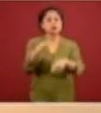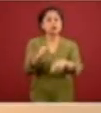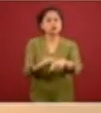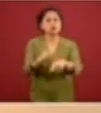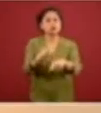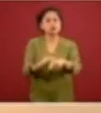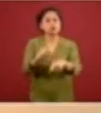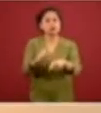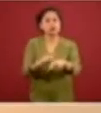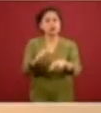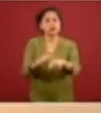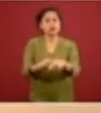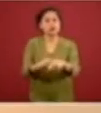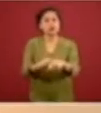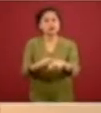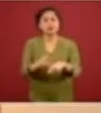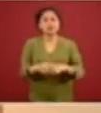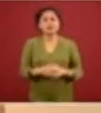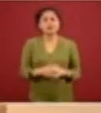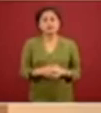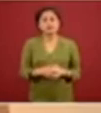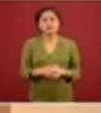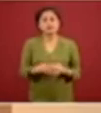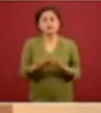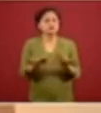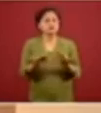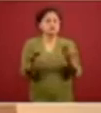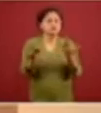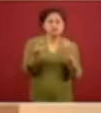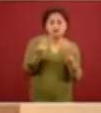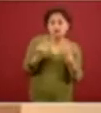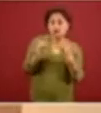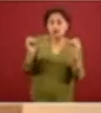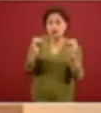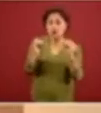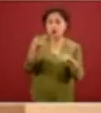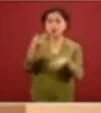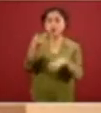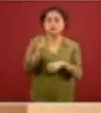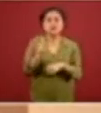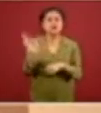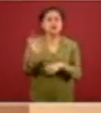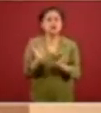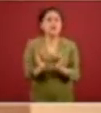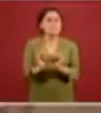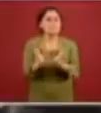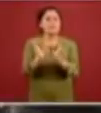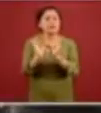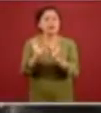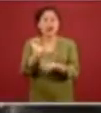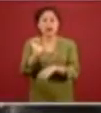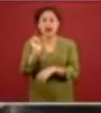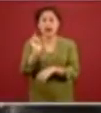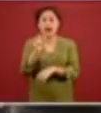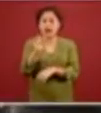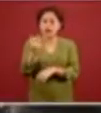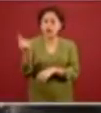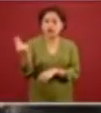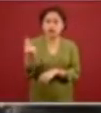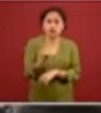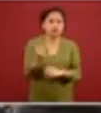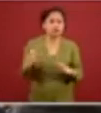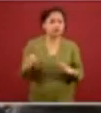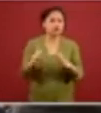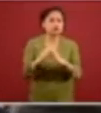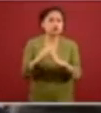no presentaron una enfermedad, pero que en un momento dado de urgencia están presentando el requerimiento